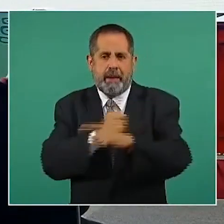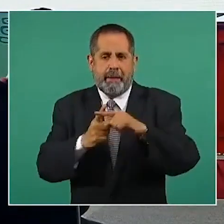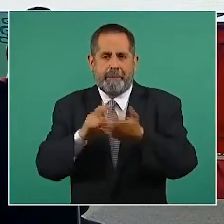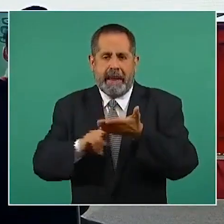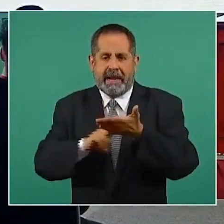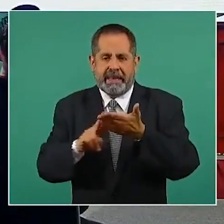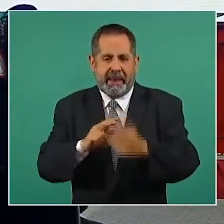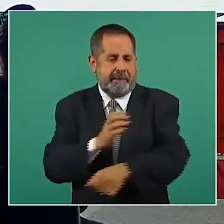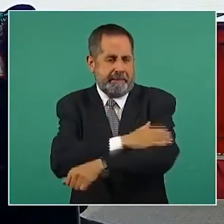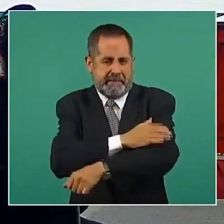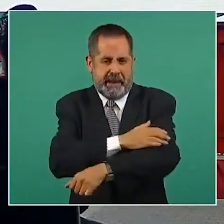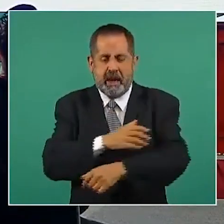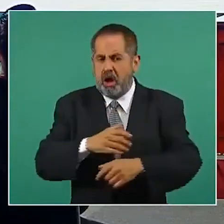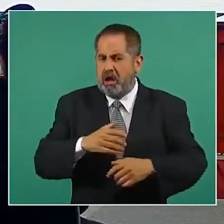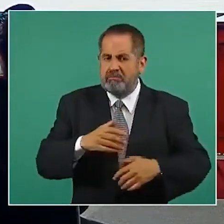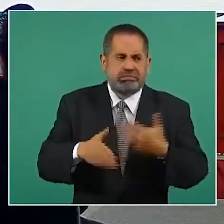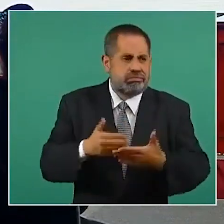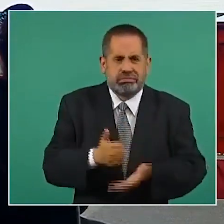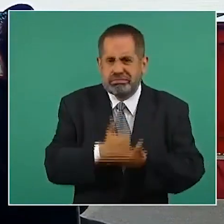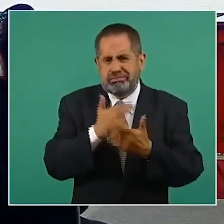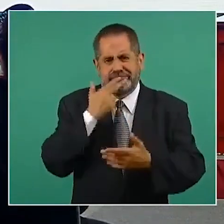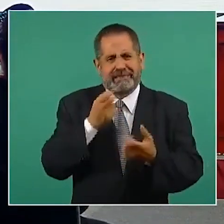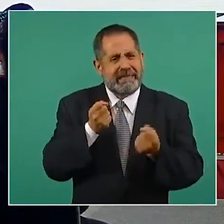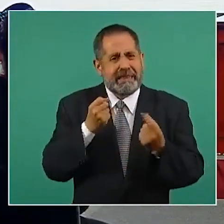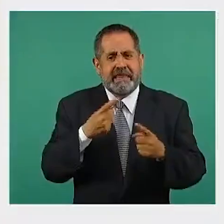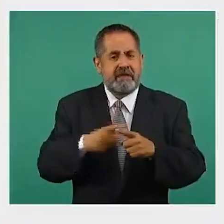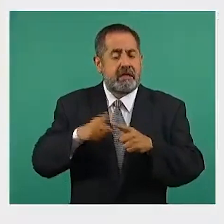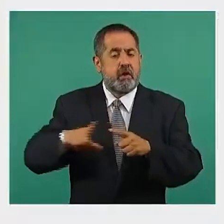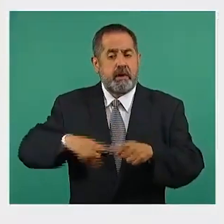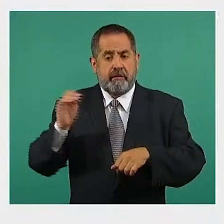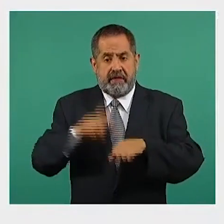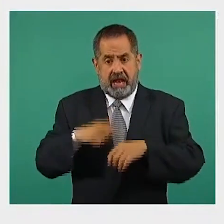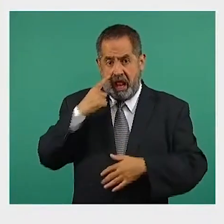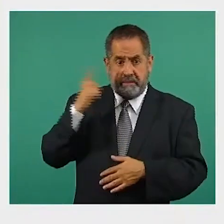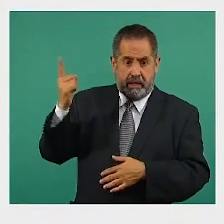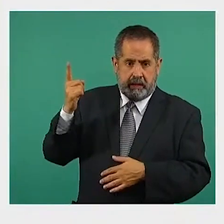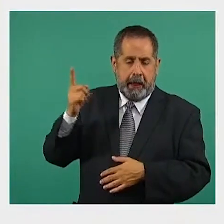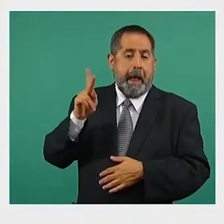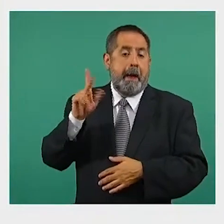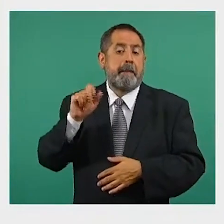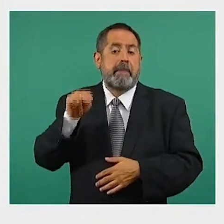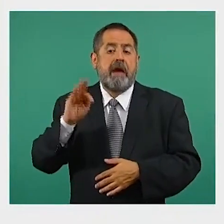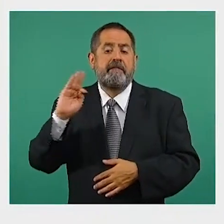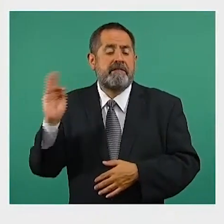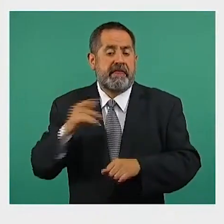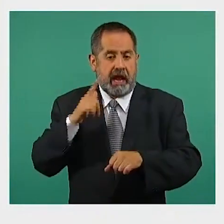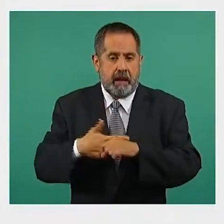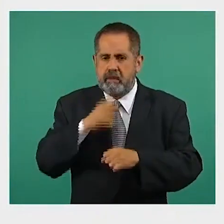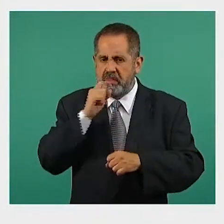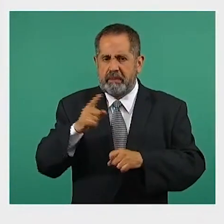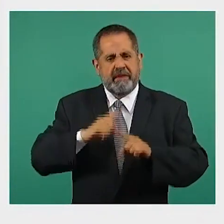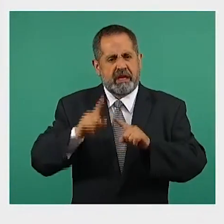de todas las instituciones, con una gran participación de instituciones del gobierno federal. Es una estrategia federal, pero también un agradecimiento a todas